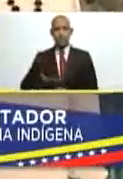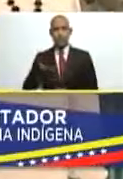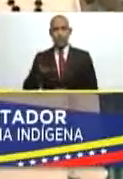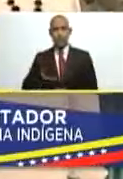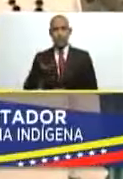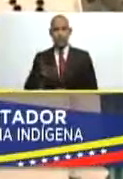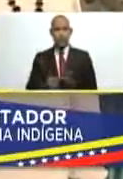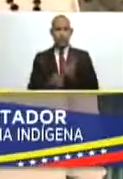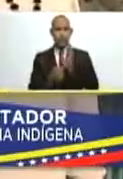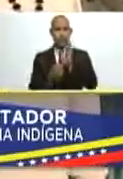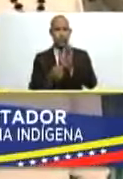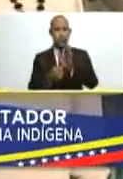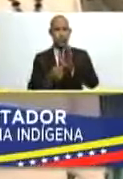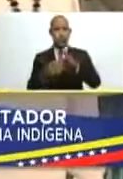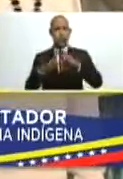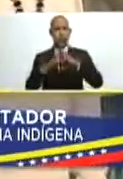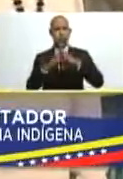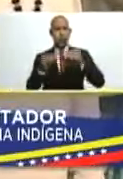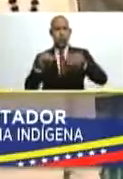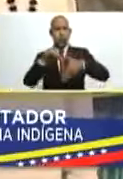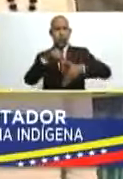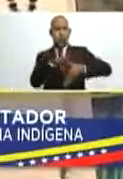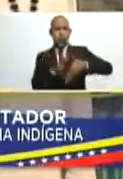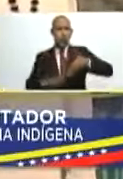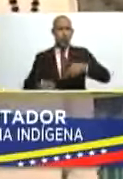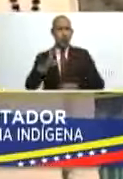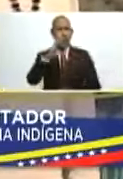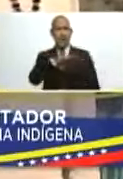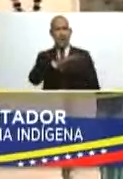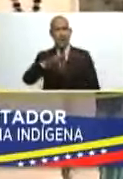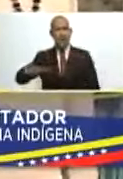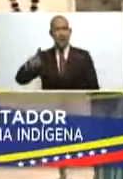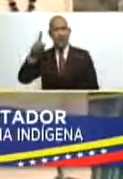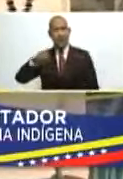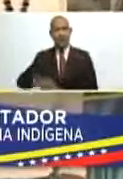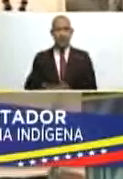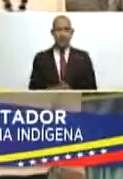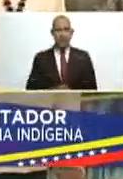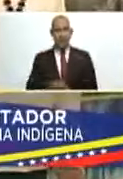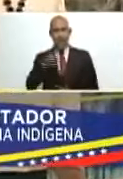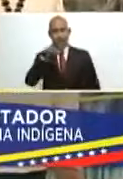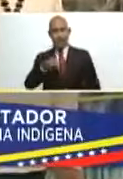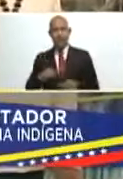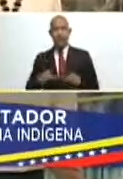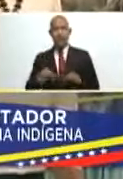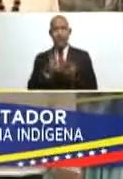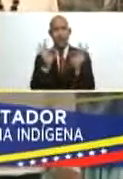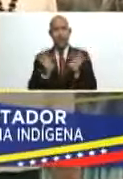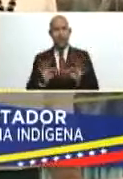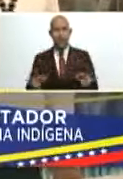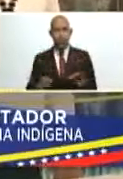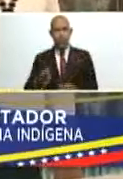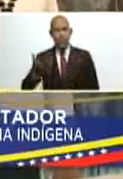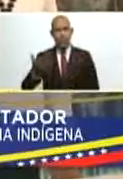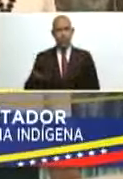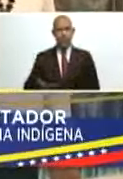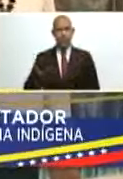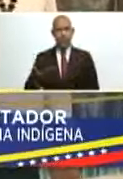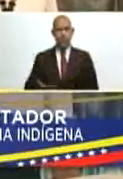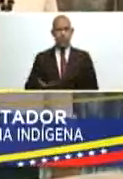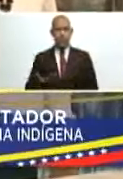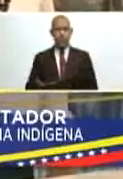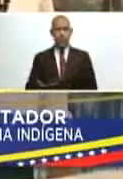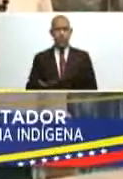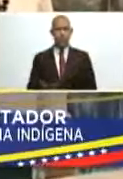toda Latinoamérica y el Caribe. Y que en esa lucha es muy importante,